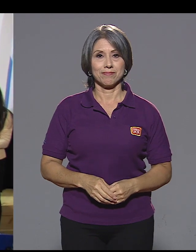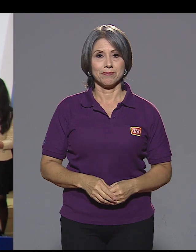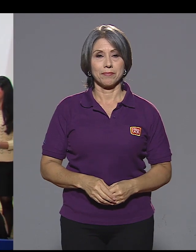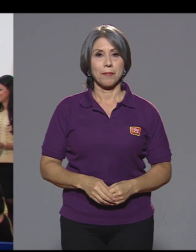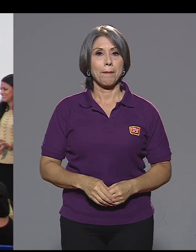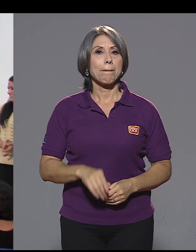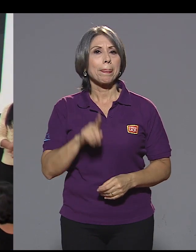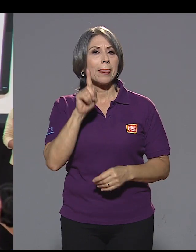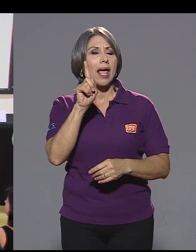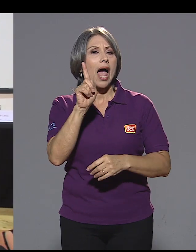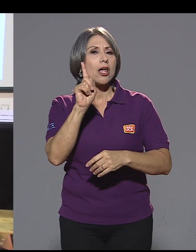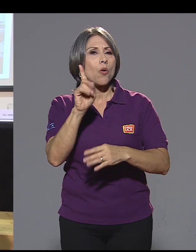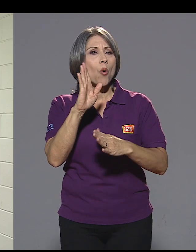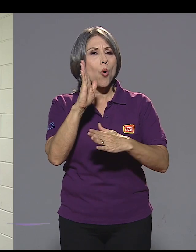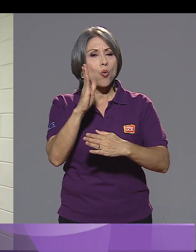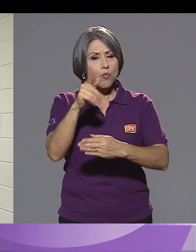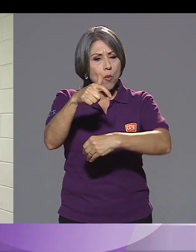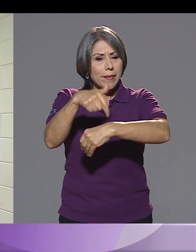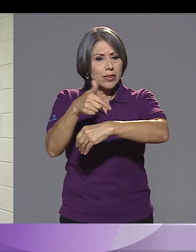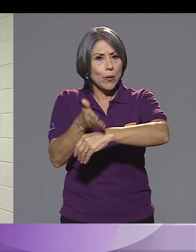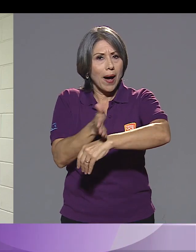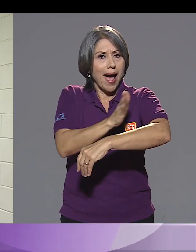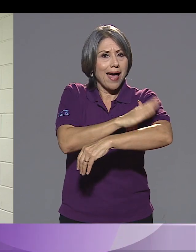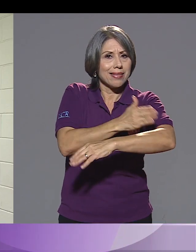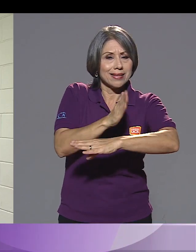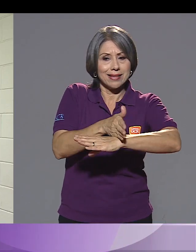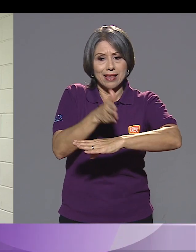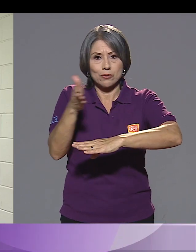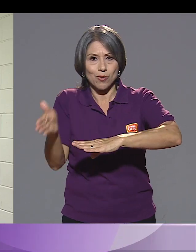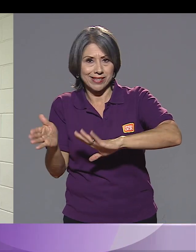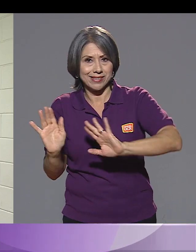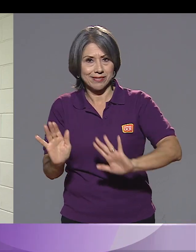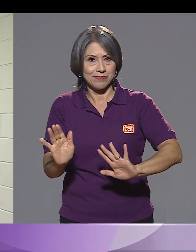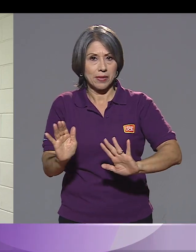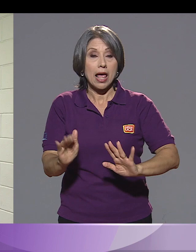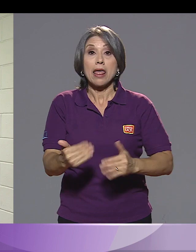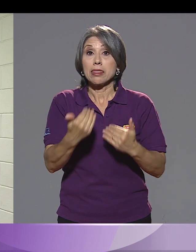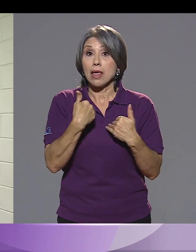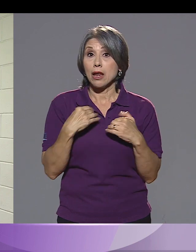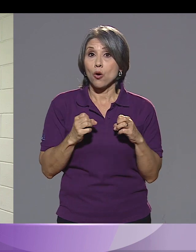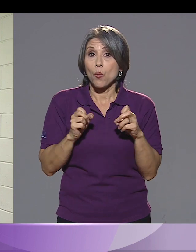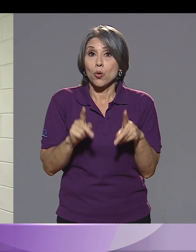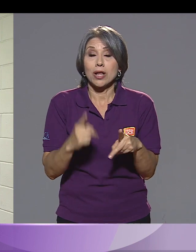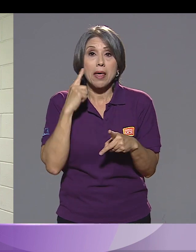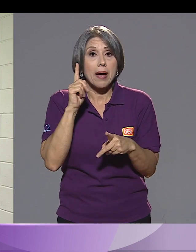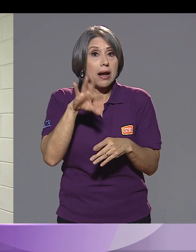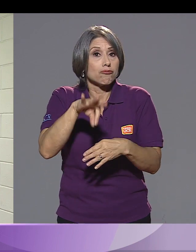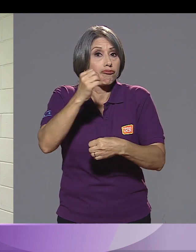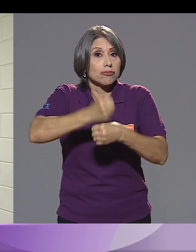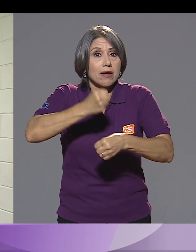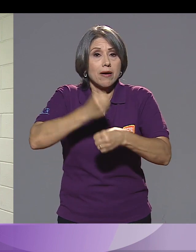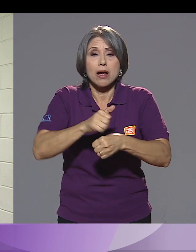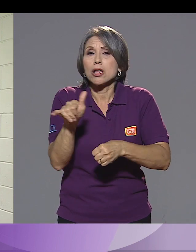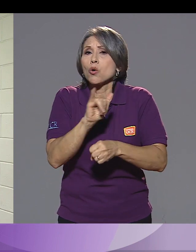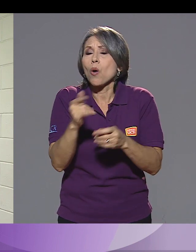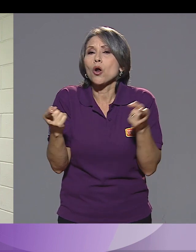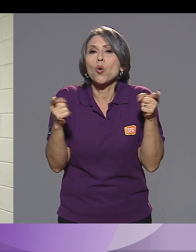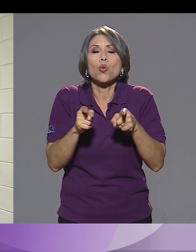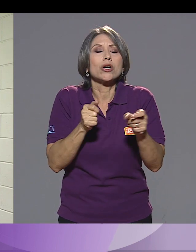Hay un punto antes y uno después. Realmente el optar por un trabajo, como ocurre con cualquier